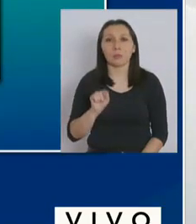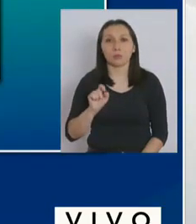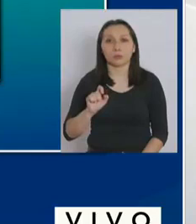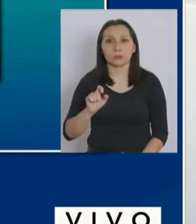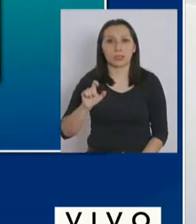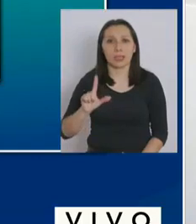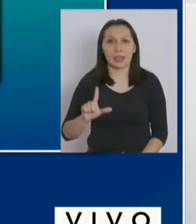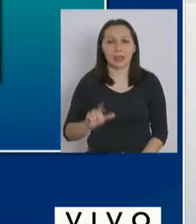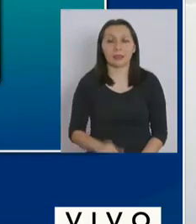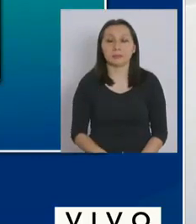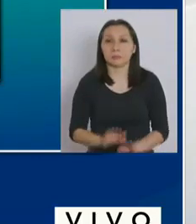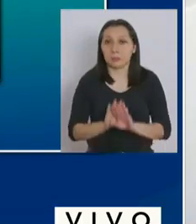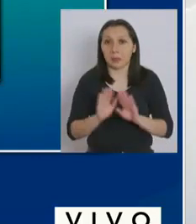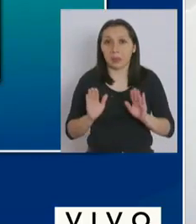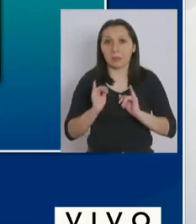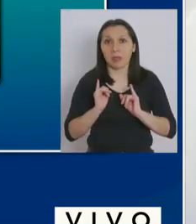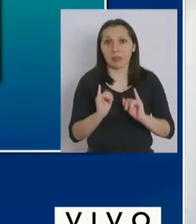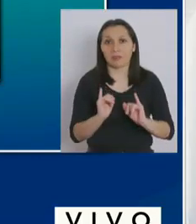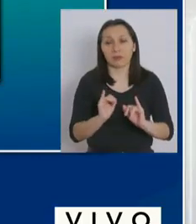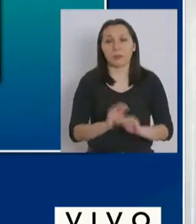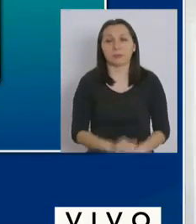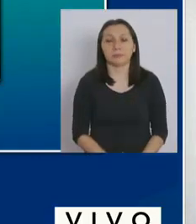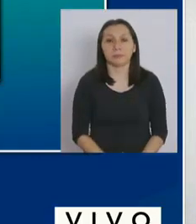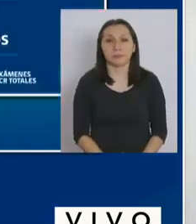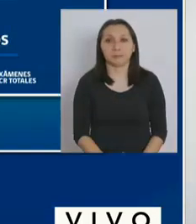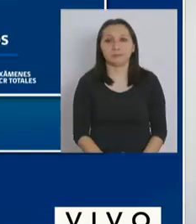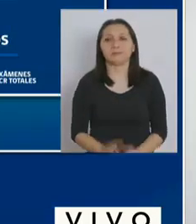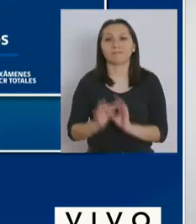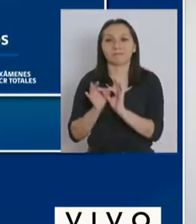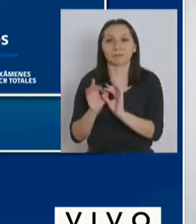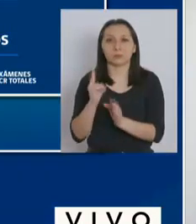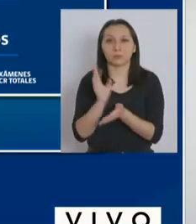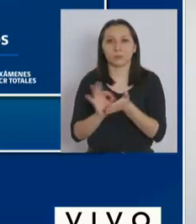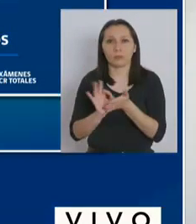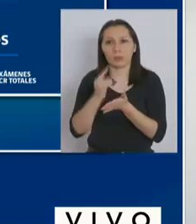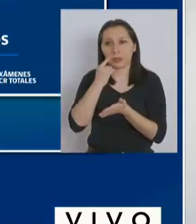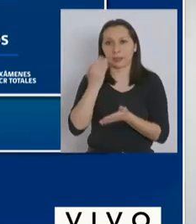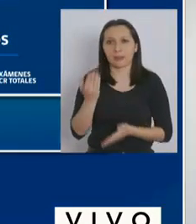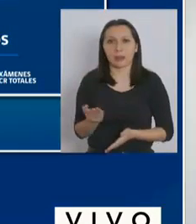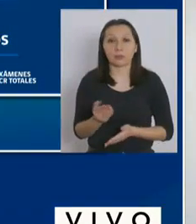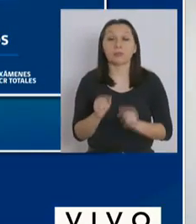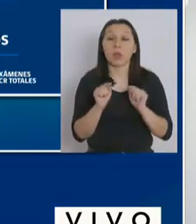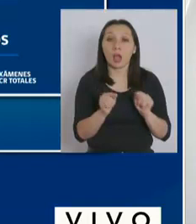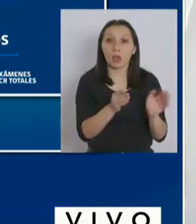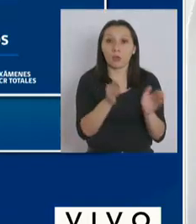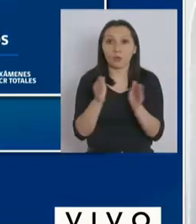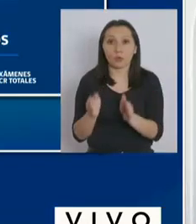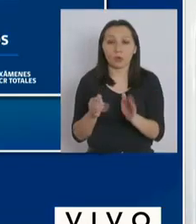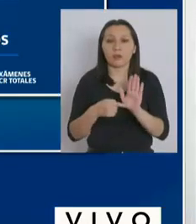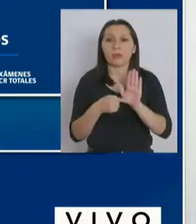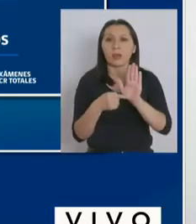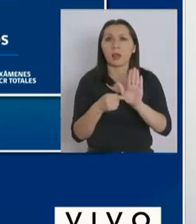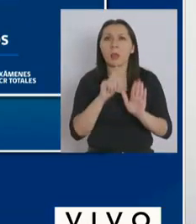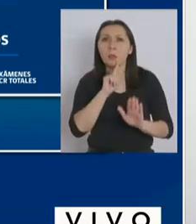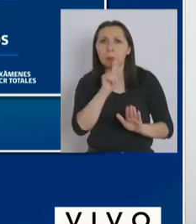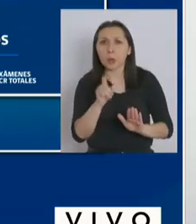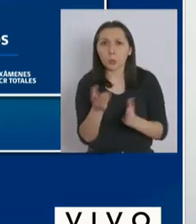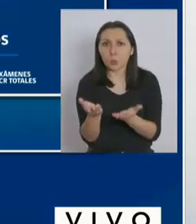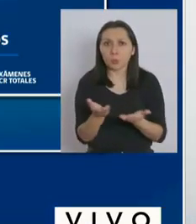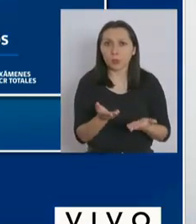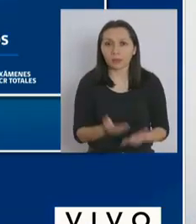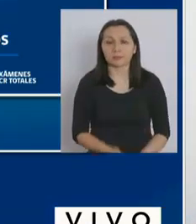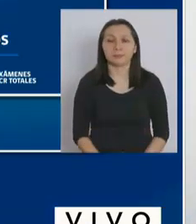www.minsal.cl. Eso es cuanto puedo informar. Muchas gracias, subsecretario. Vamos a pasar ahora a las preguntas.